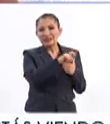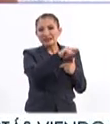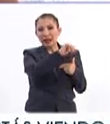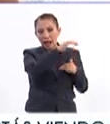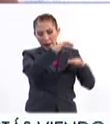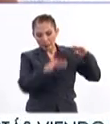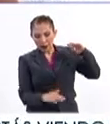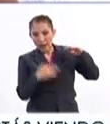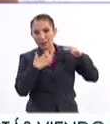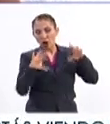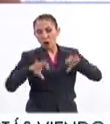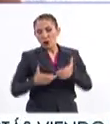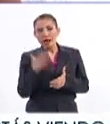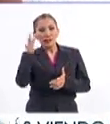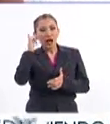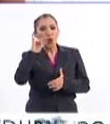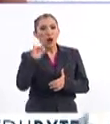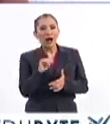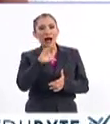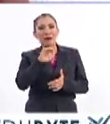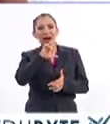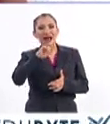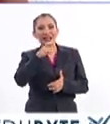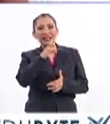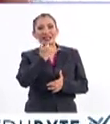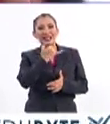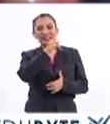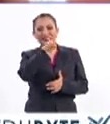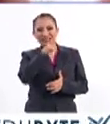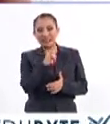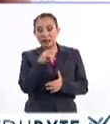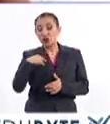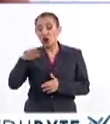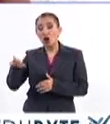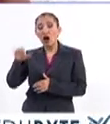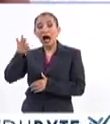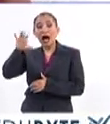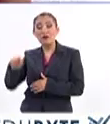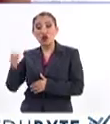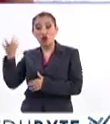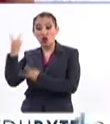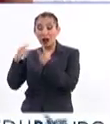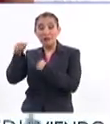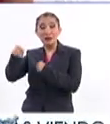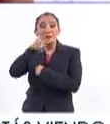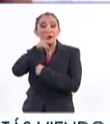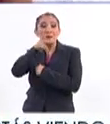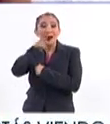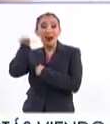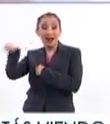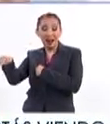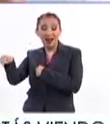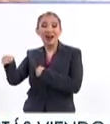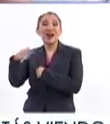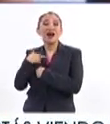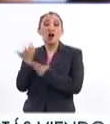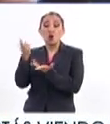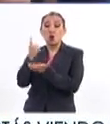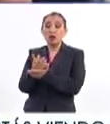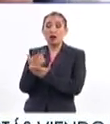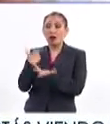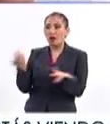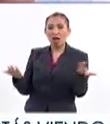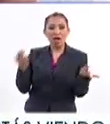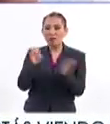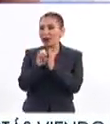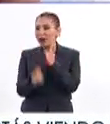Mixteca Baja, es de la comunidad de San Juan Cahuayaxi. Y tengo la raíz afrodescendiente, que es por parte de mi papá. Lo único que me quedaba